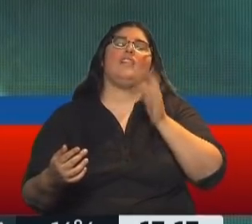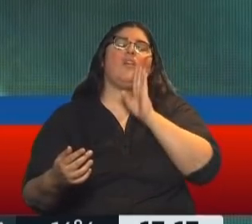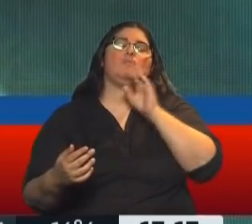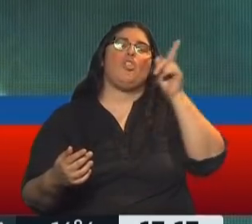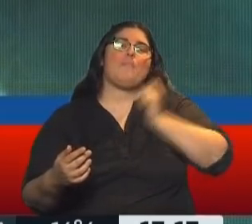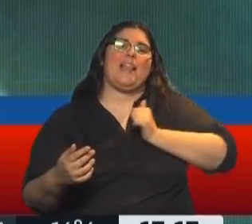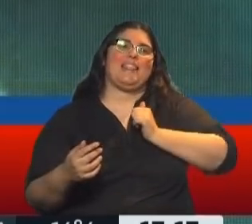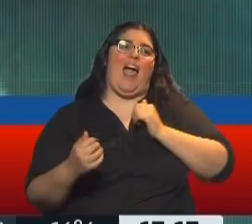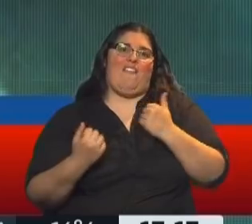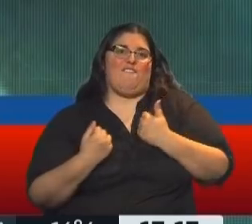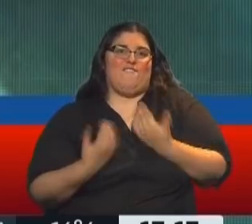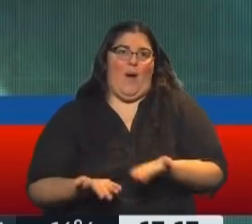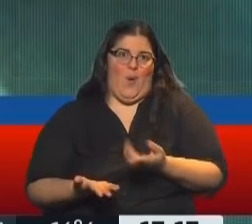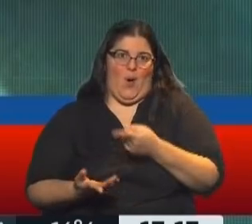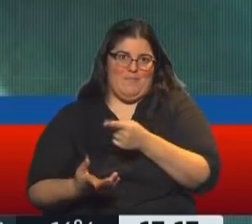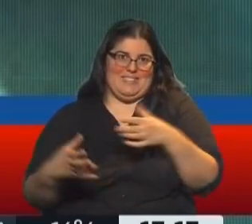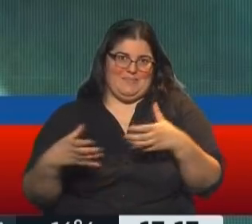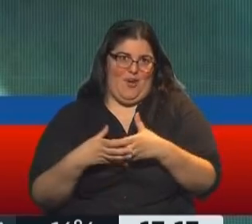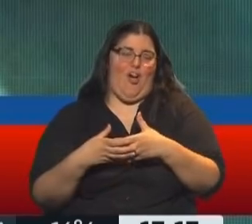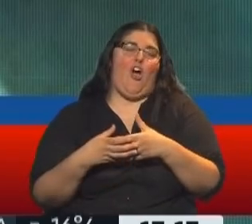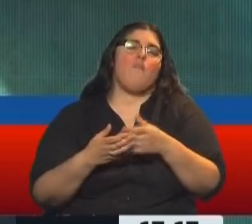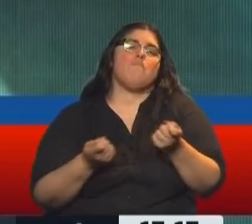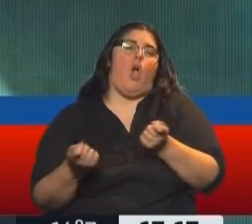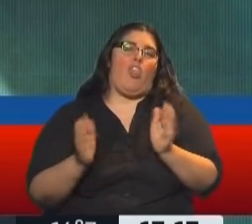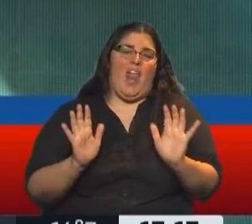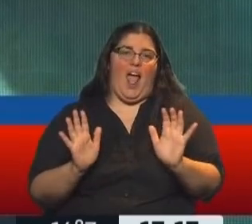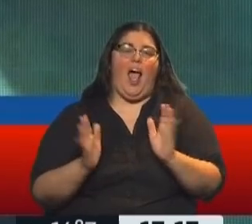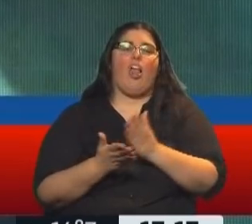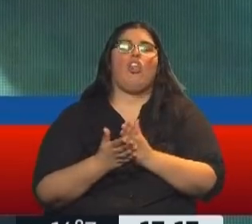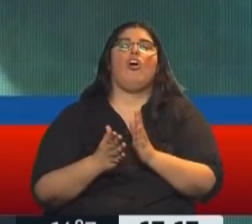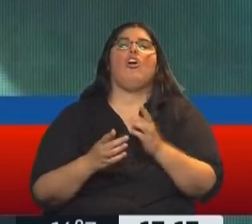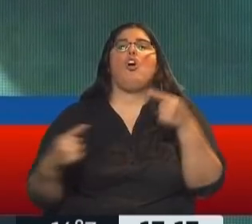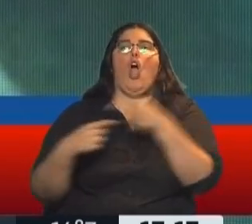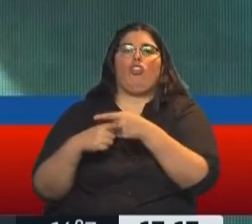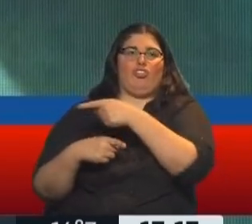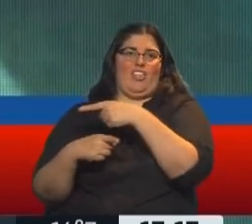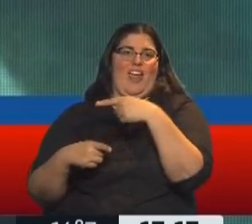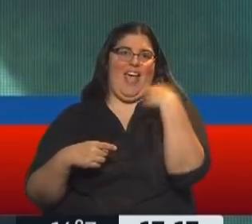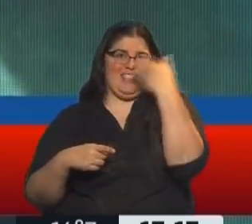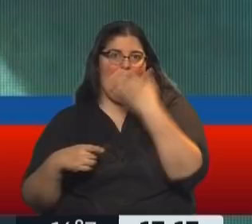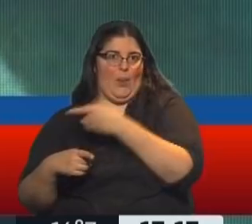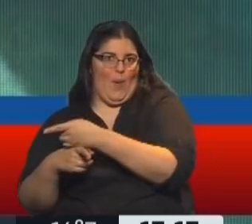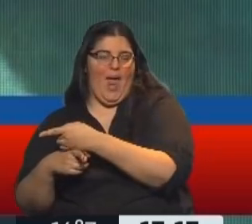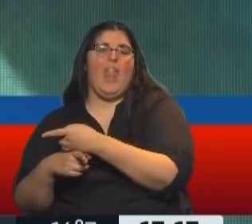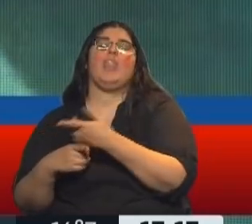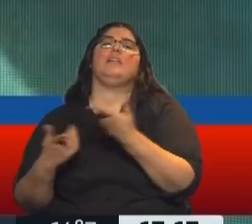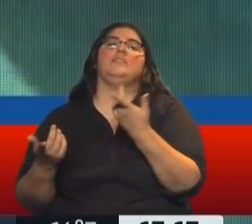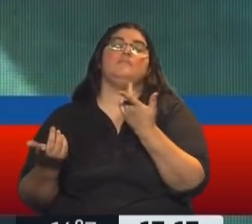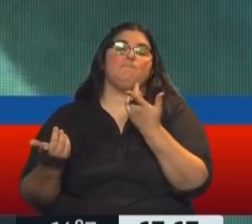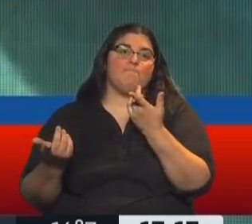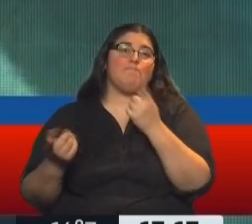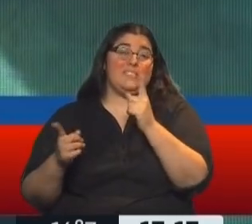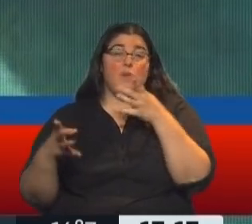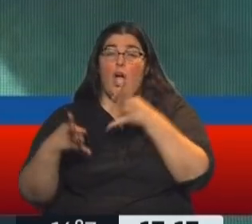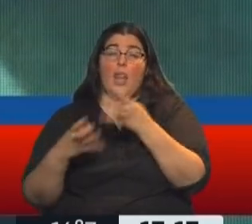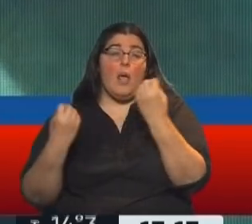a favor de ese sector más moderado, el combate contra los talibán, y una guerra de 20 años que se inició justamente en el año